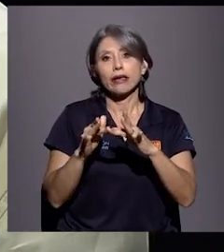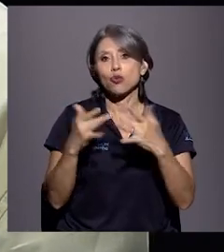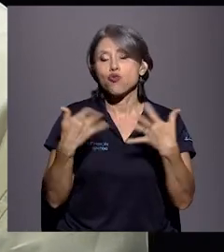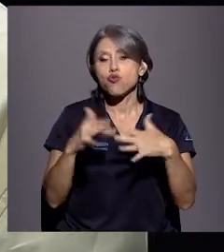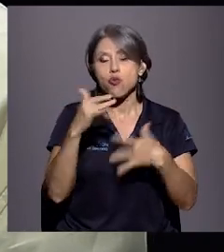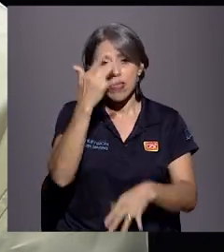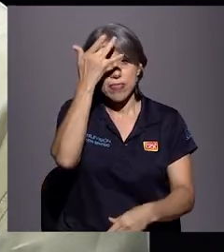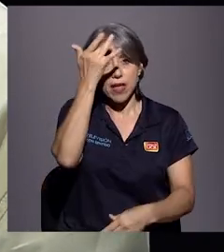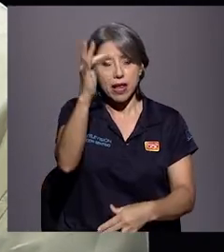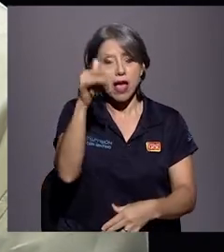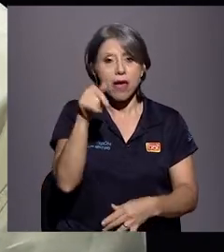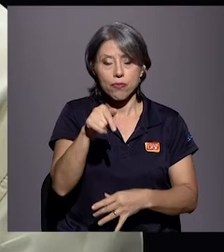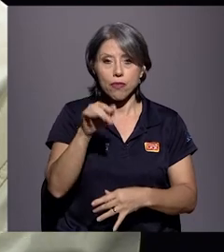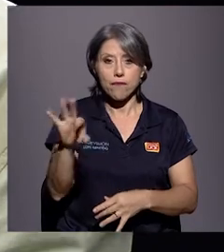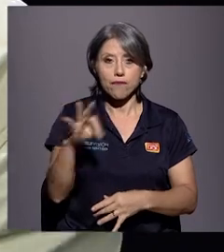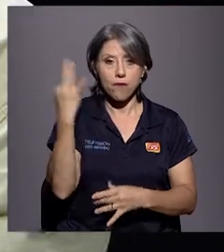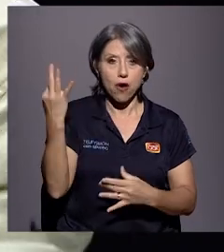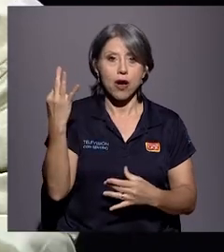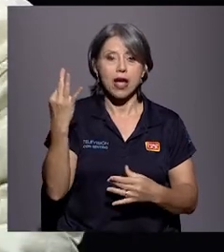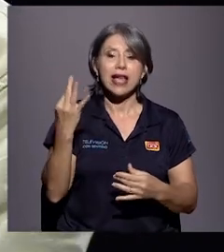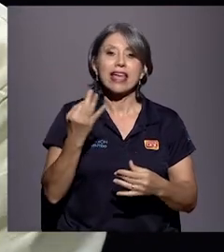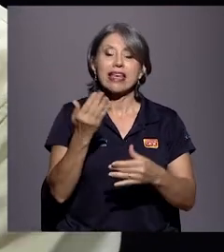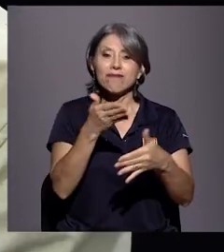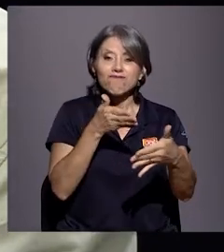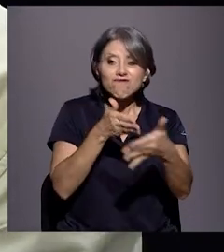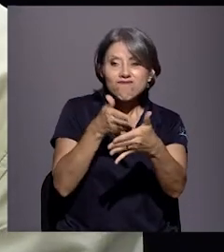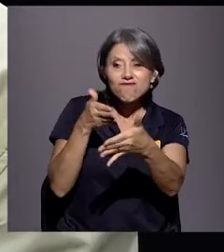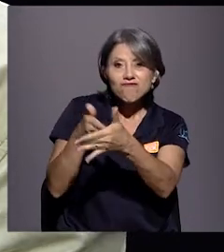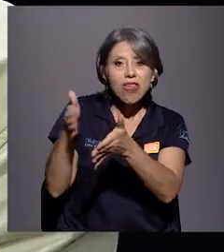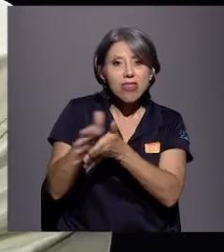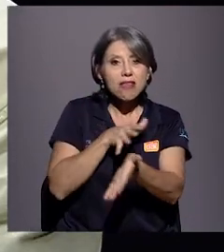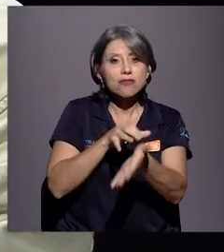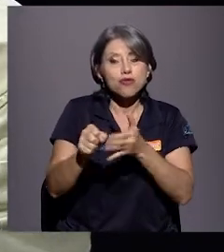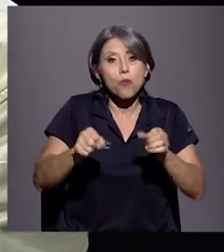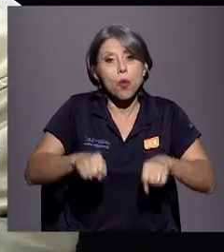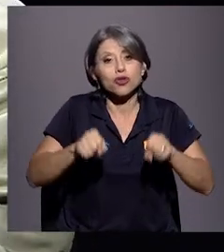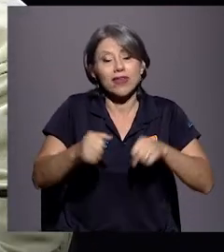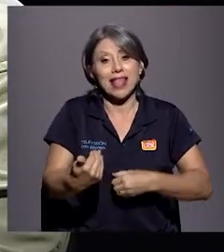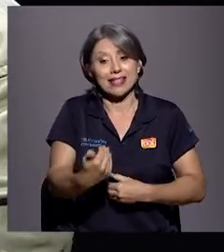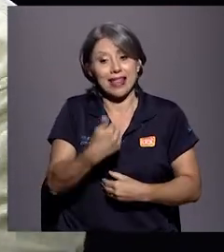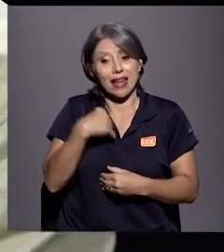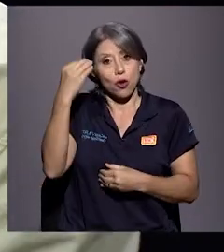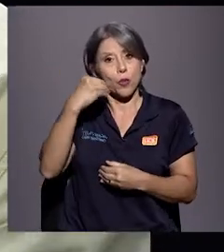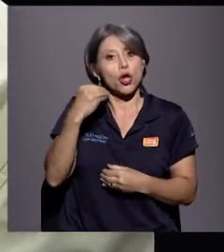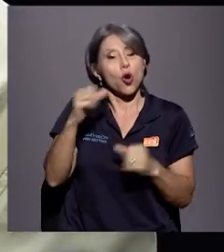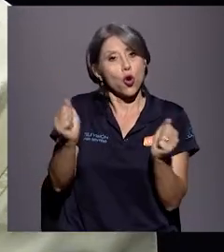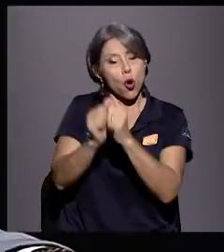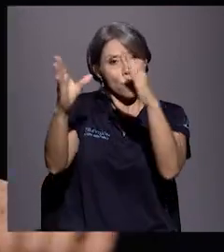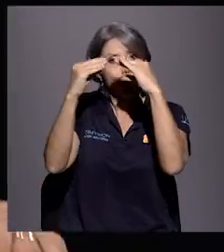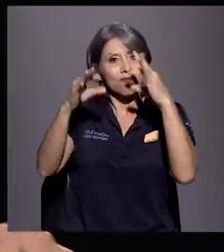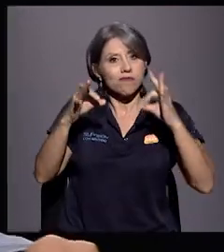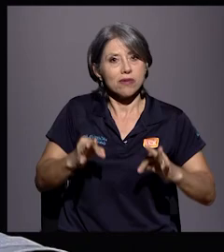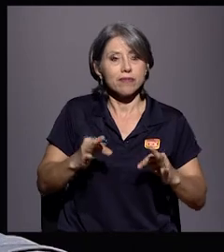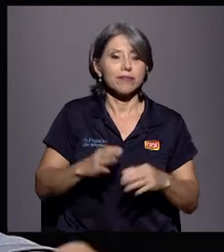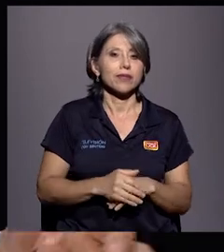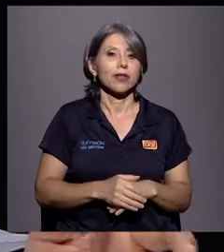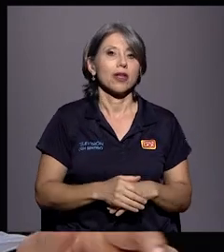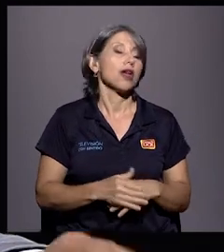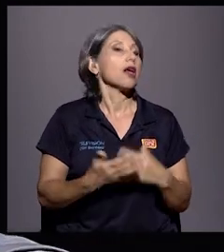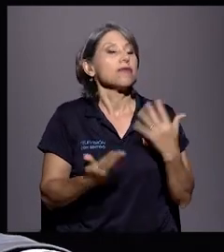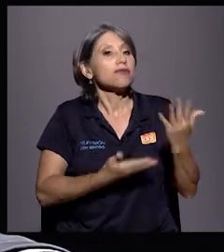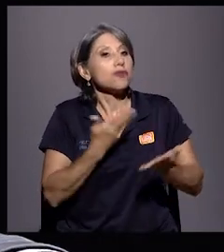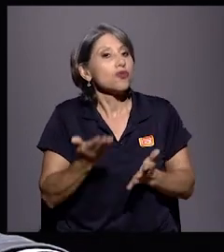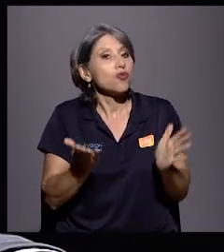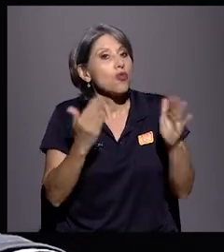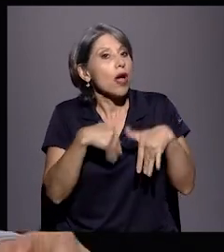muy inteligente, digamos así, y que daña las posibilidades de tener una opinión informada. No habría un único mundo posible ante todos